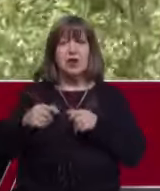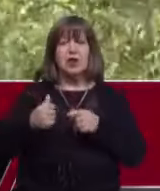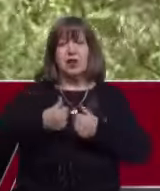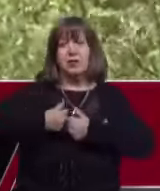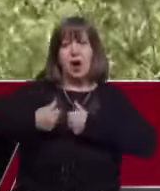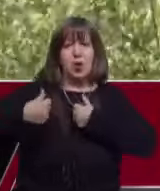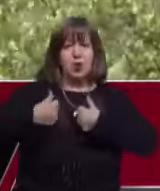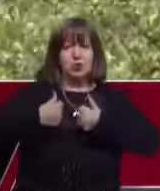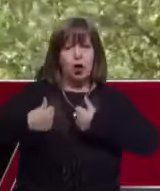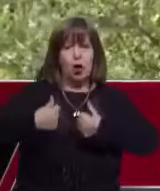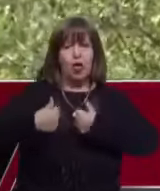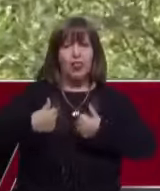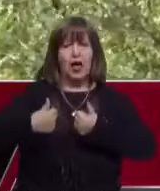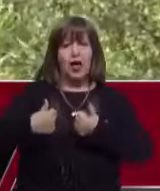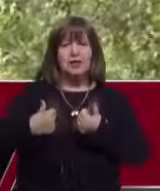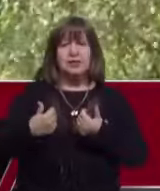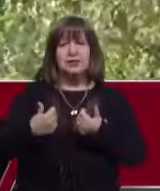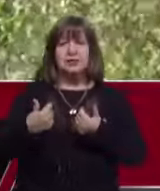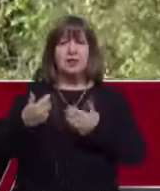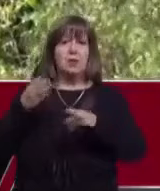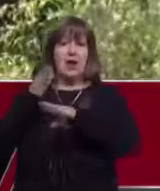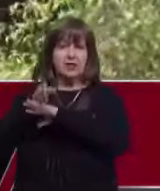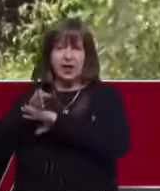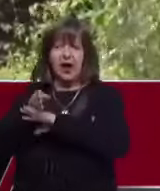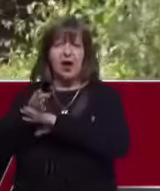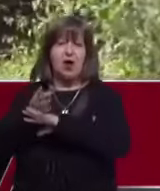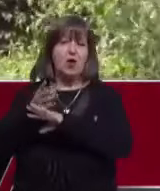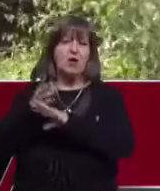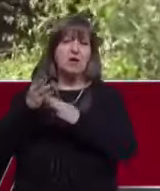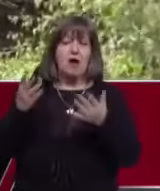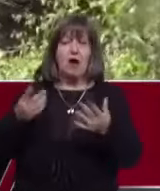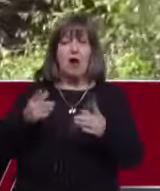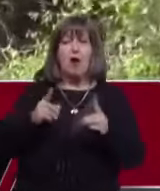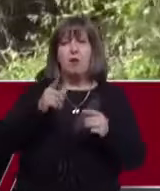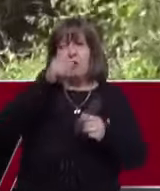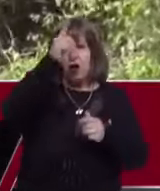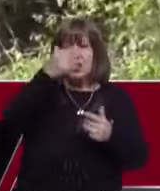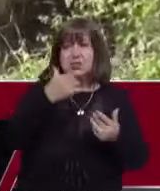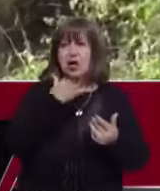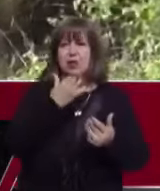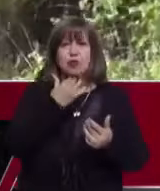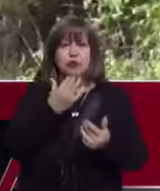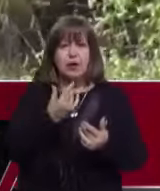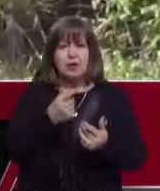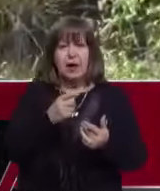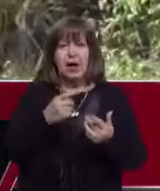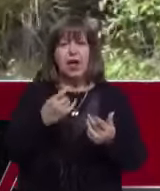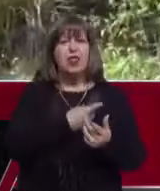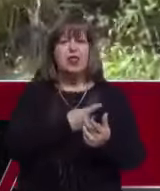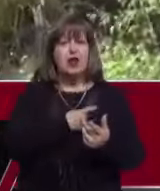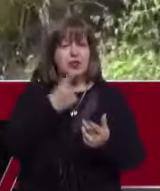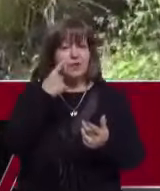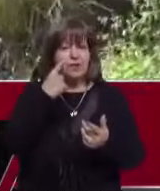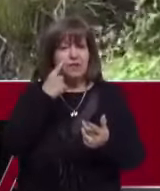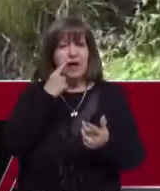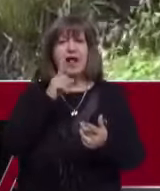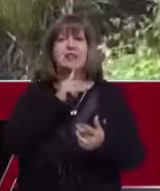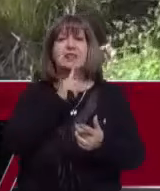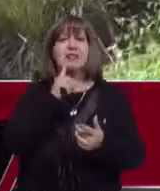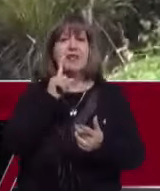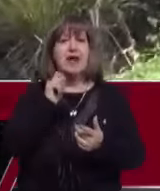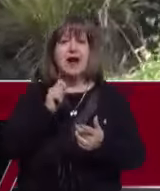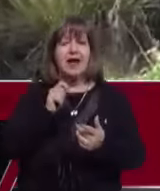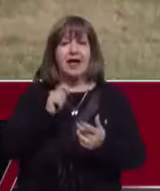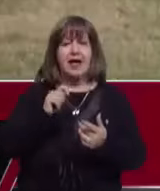custodia y una una requisa en esa casa o o los policías mismos no saber dónde vivía la audelina